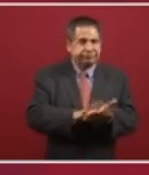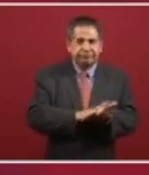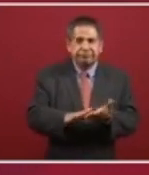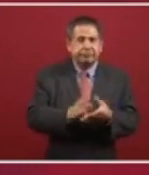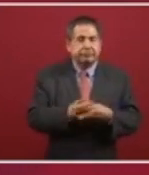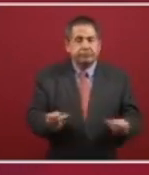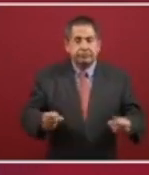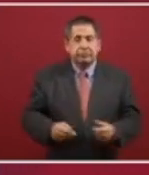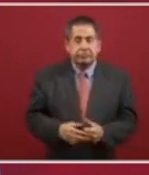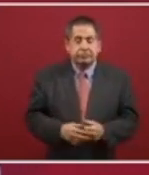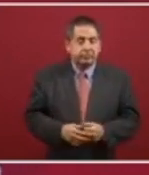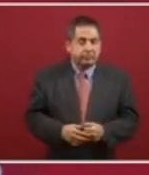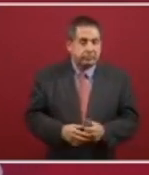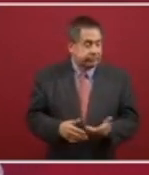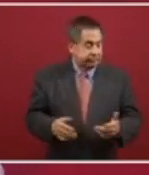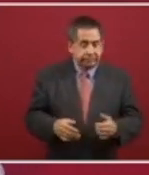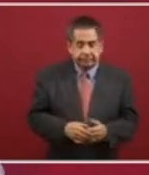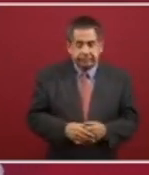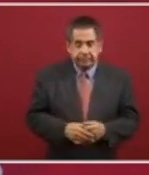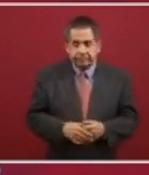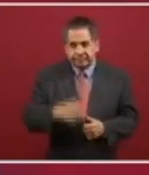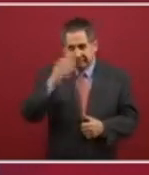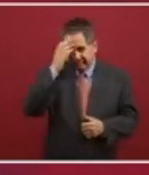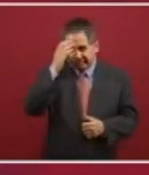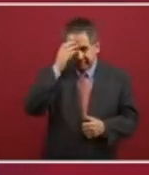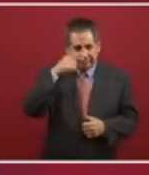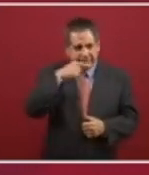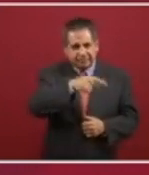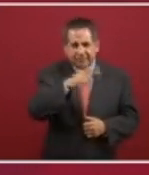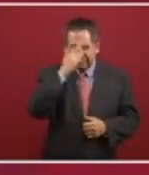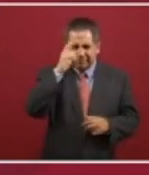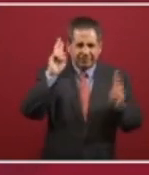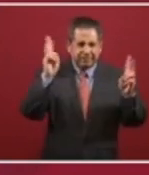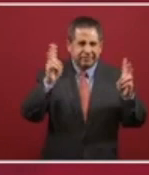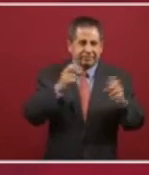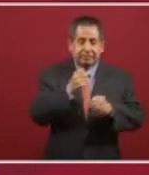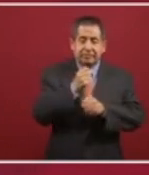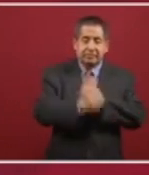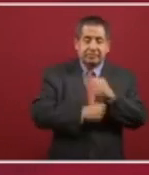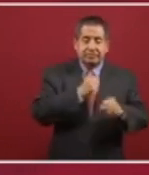Sí, el famoso año de Hidalgo.